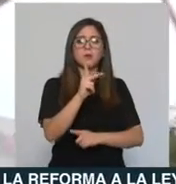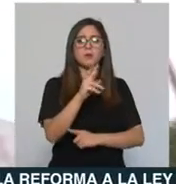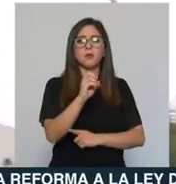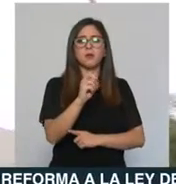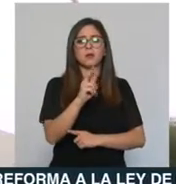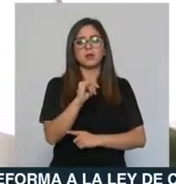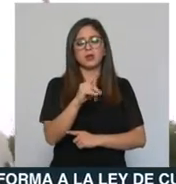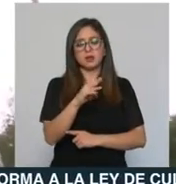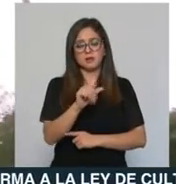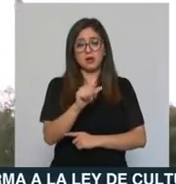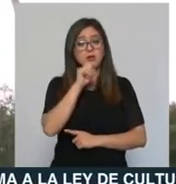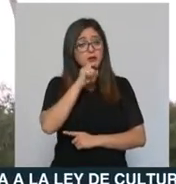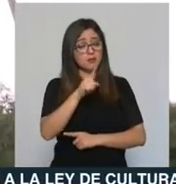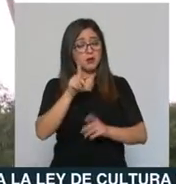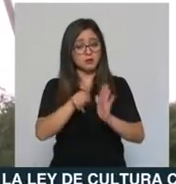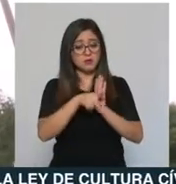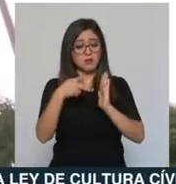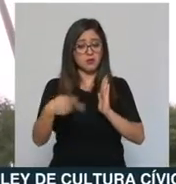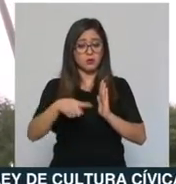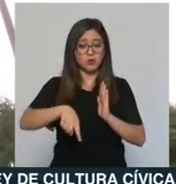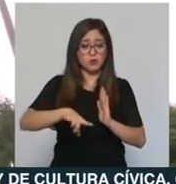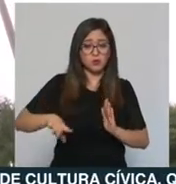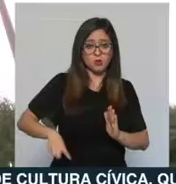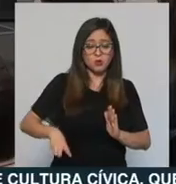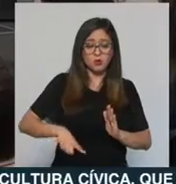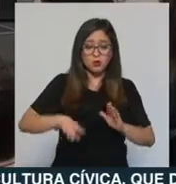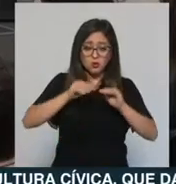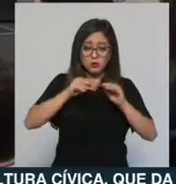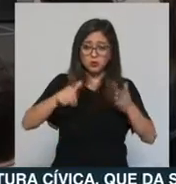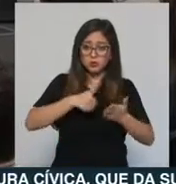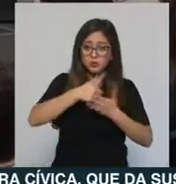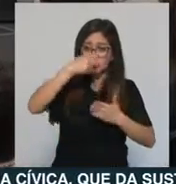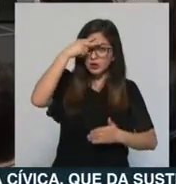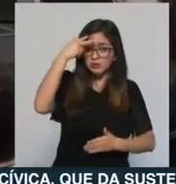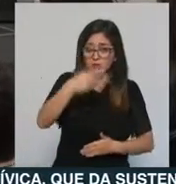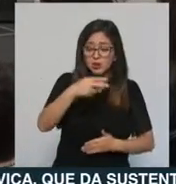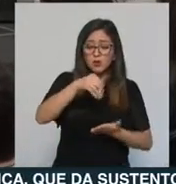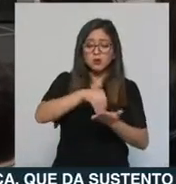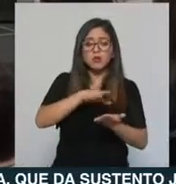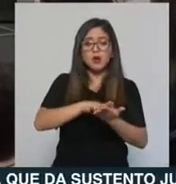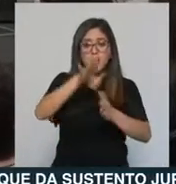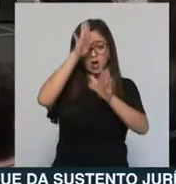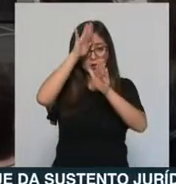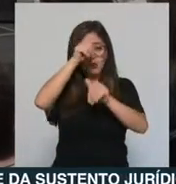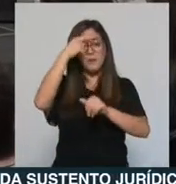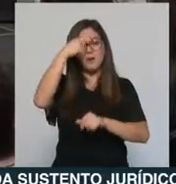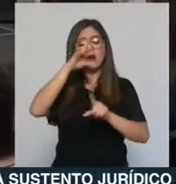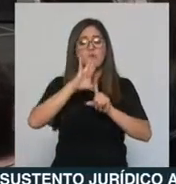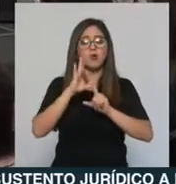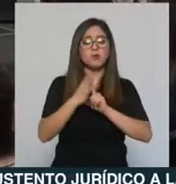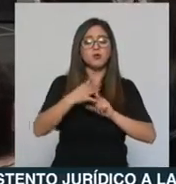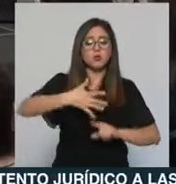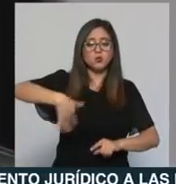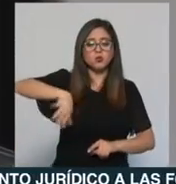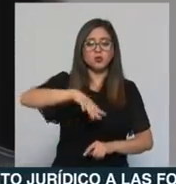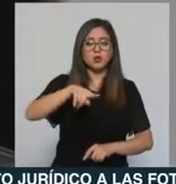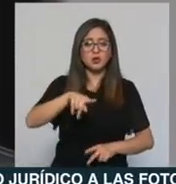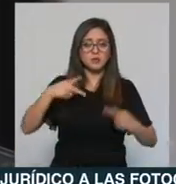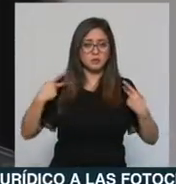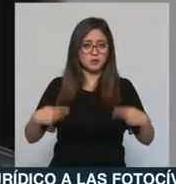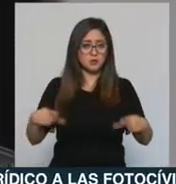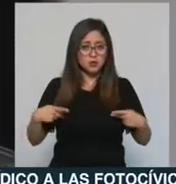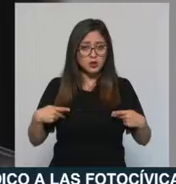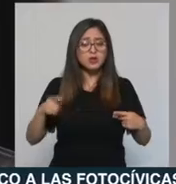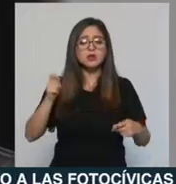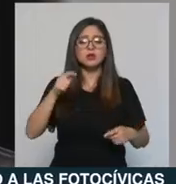informó también que se publicará en la Gaceta Oficial de la Ciudad de México el acuerdo para la creación de la Comisión de Búsqueda de Personas, con